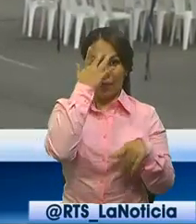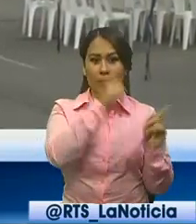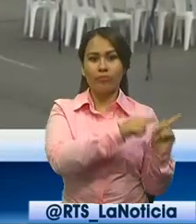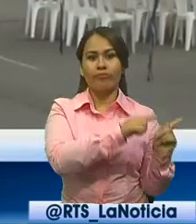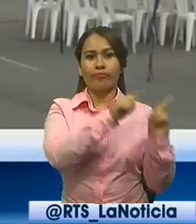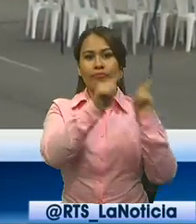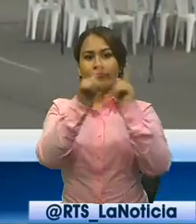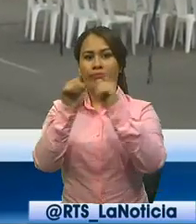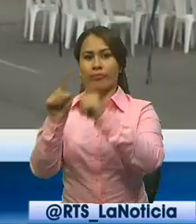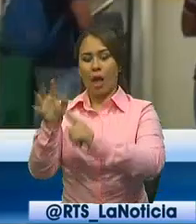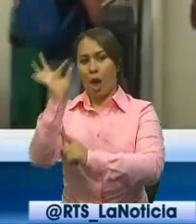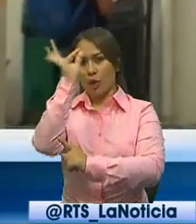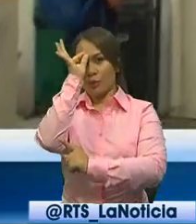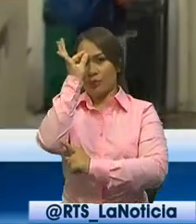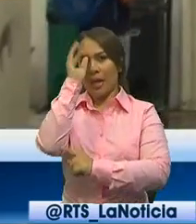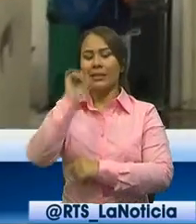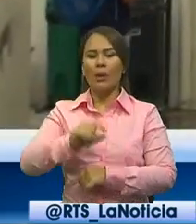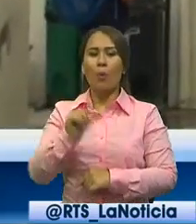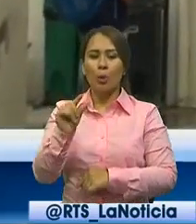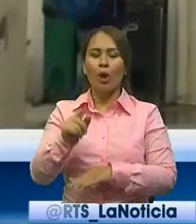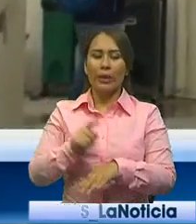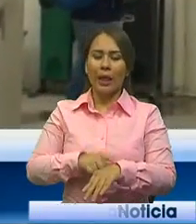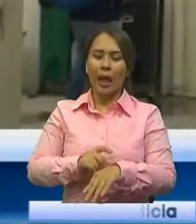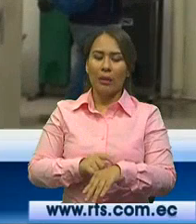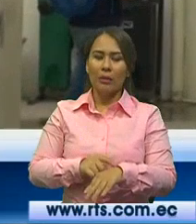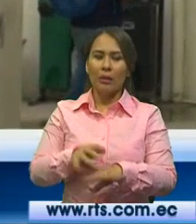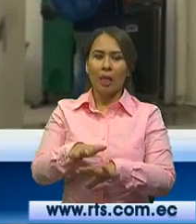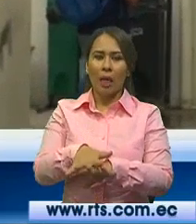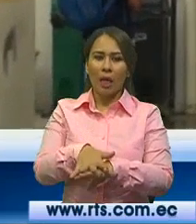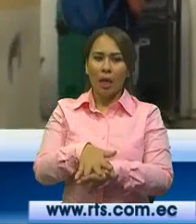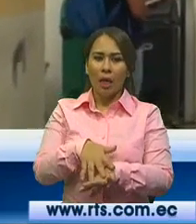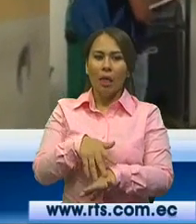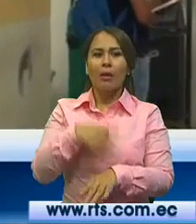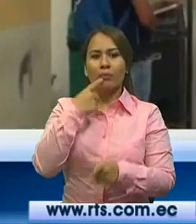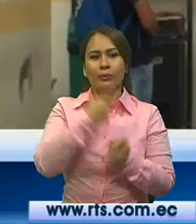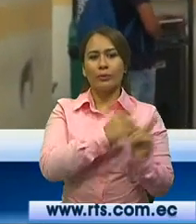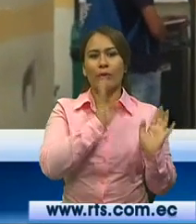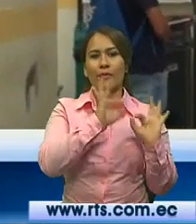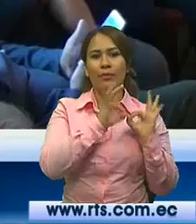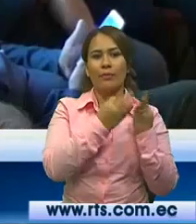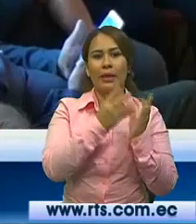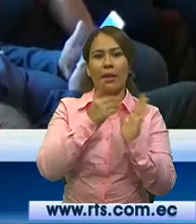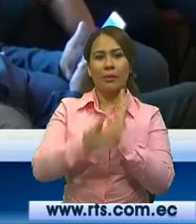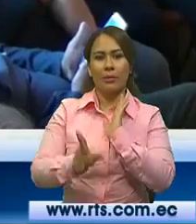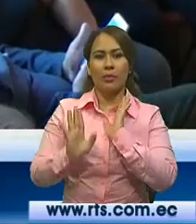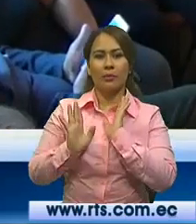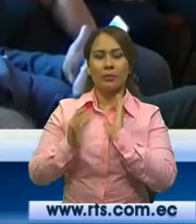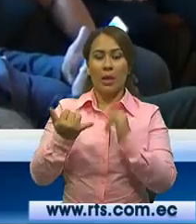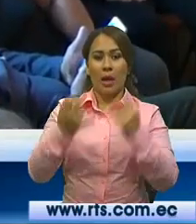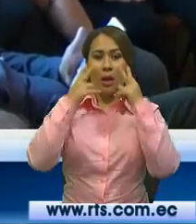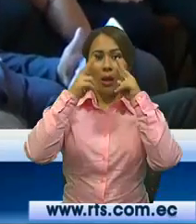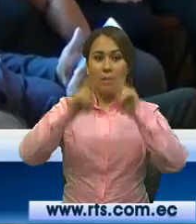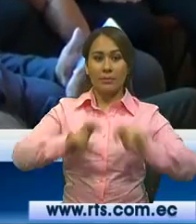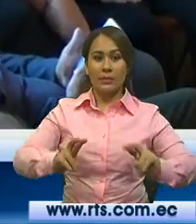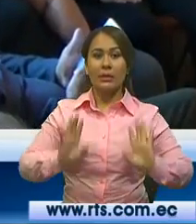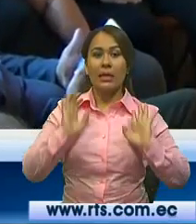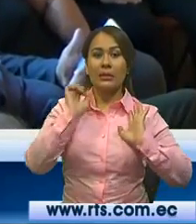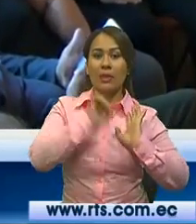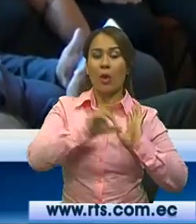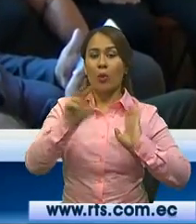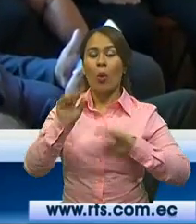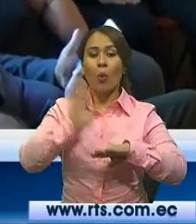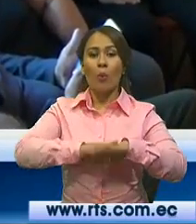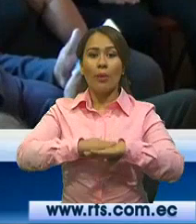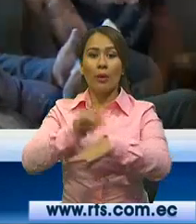desde el lugar donde estuvo hacia el hospital. En el transcurso de esta semana se esperan los resultados de las investigaciones para asegurar o descartar si